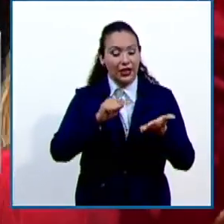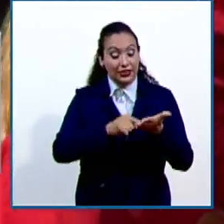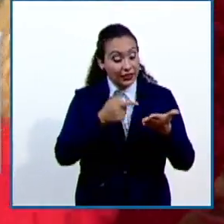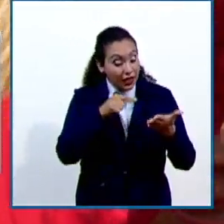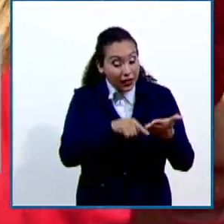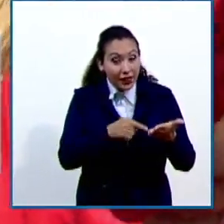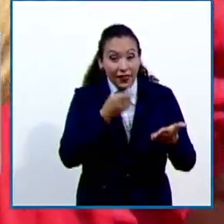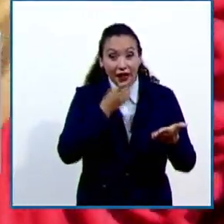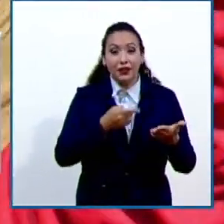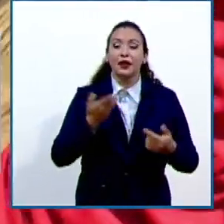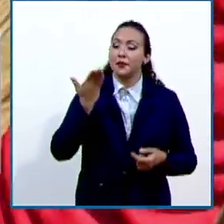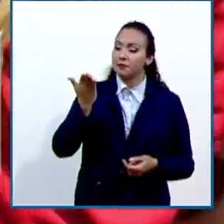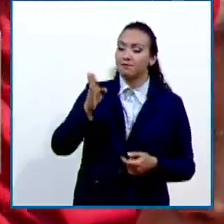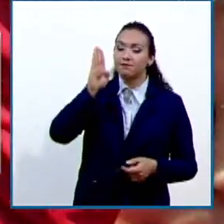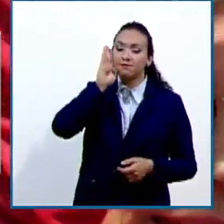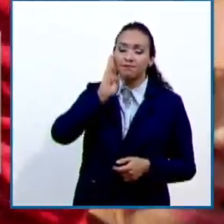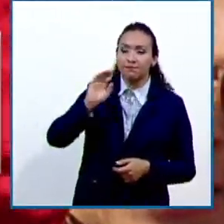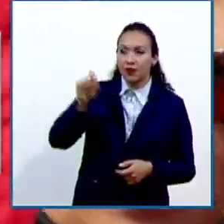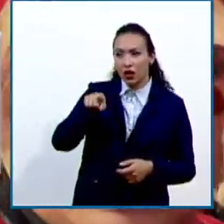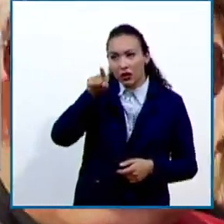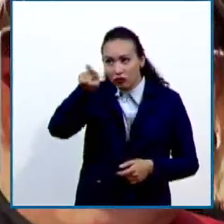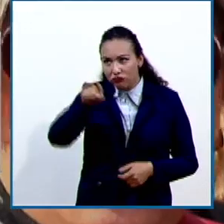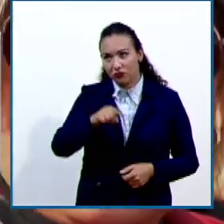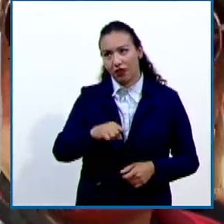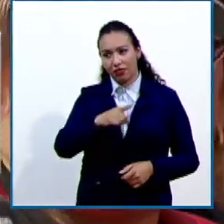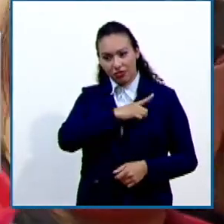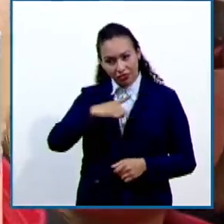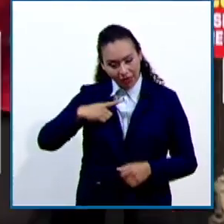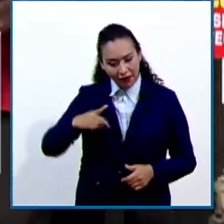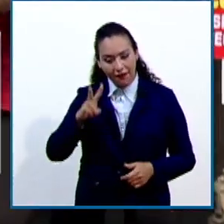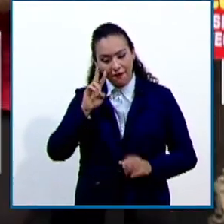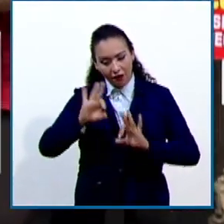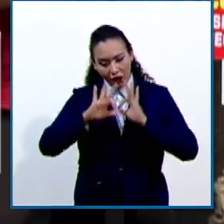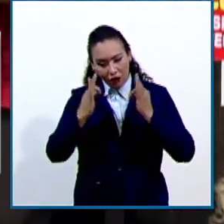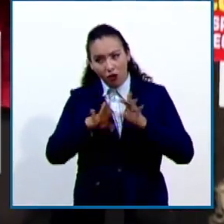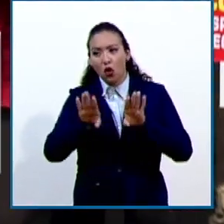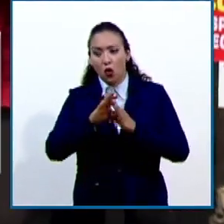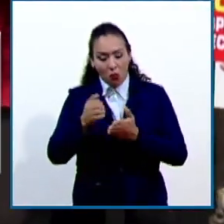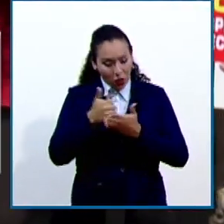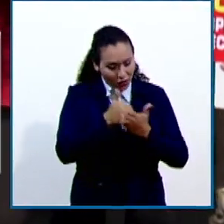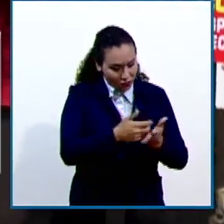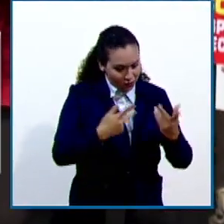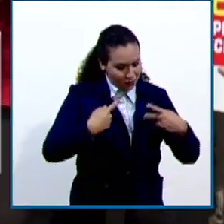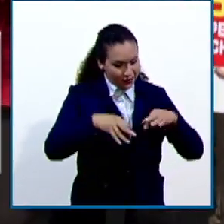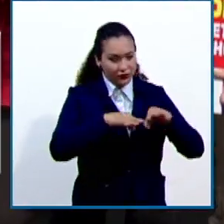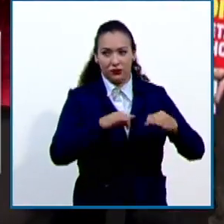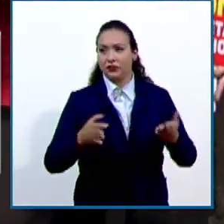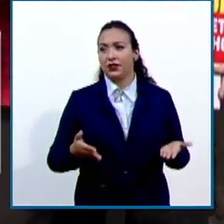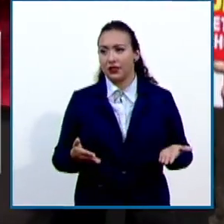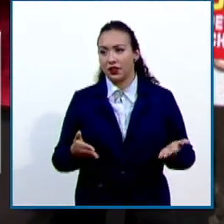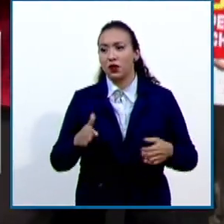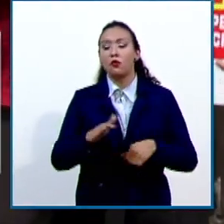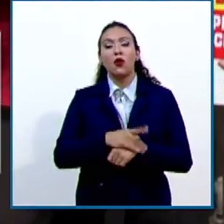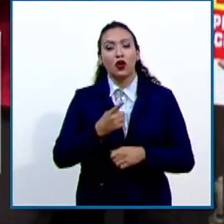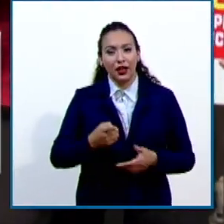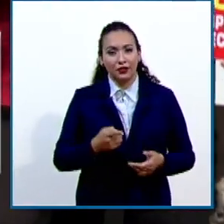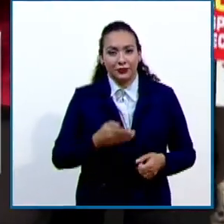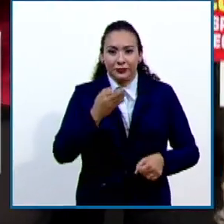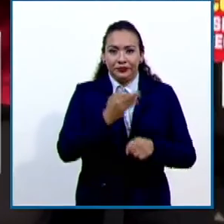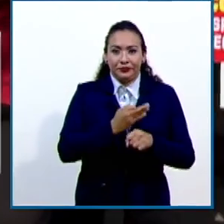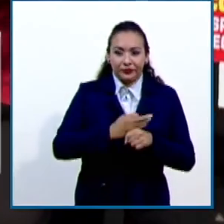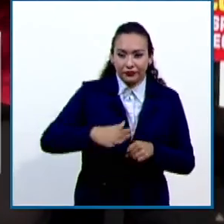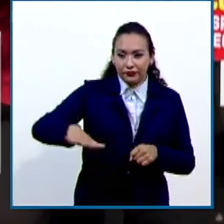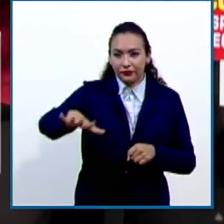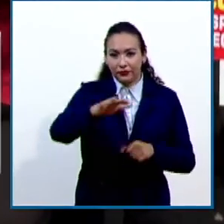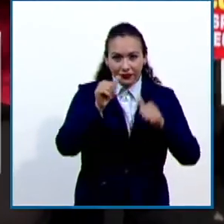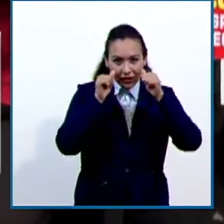ministra presidenta analizar alternativas para que no se vean afectados derechos y prestaciones contempladas en las condiciones generales de